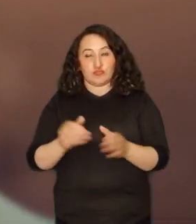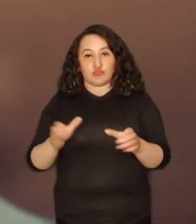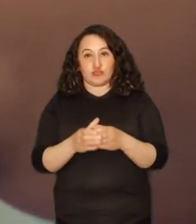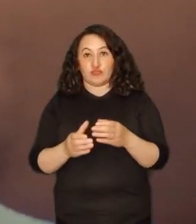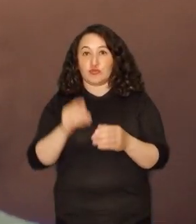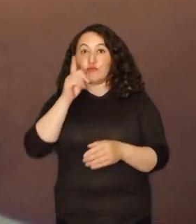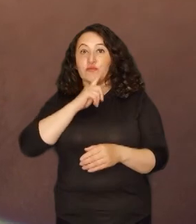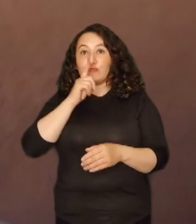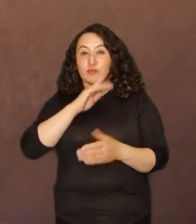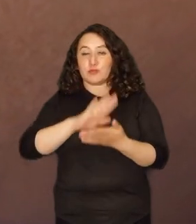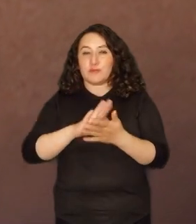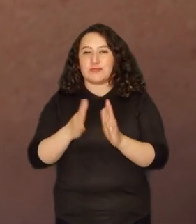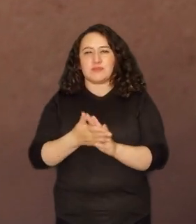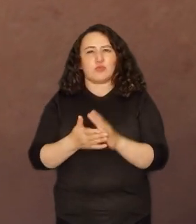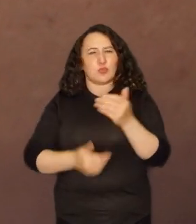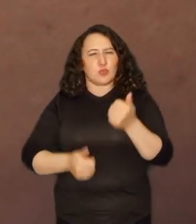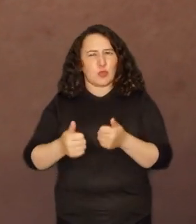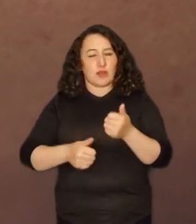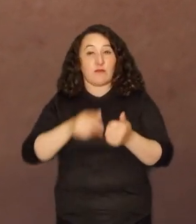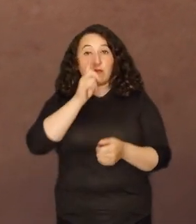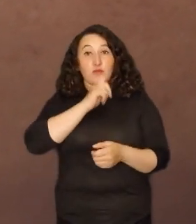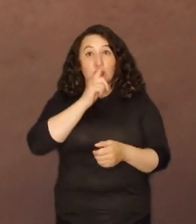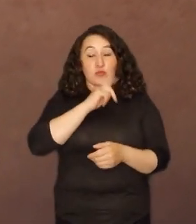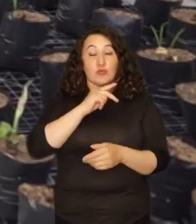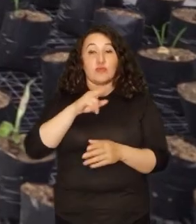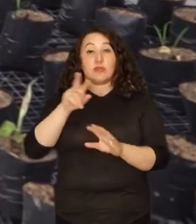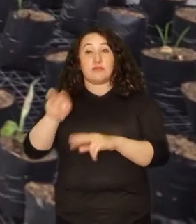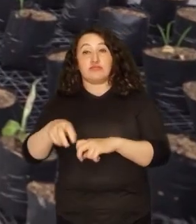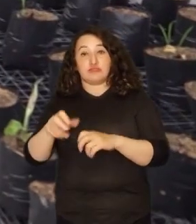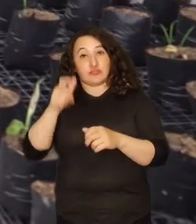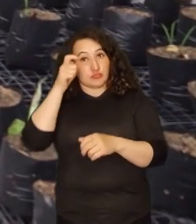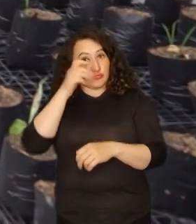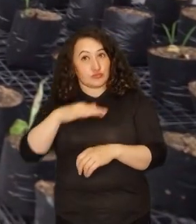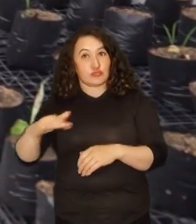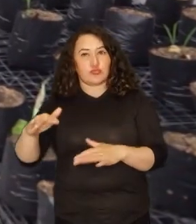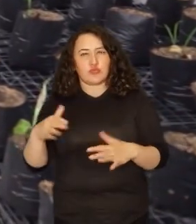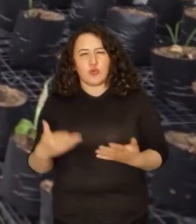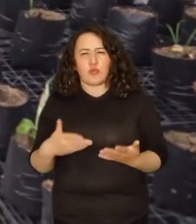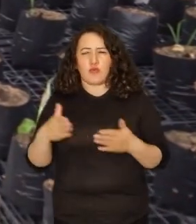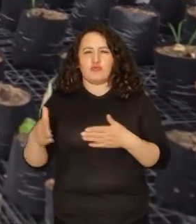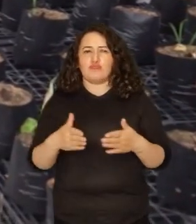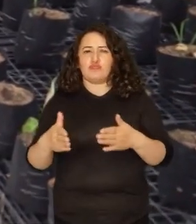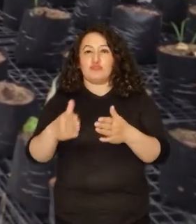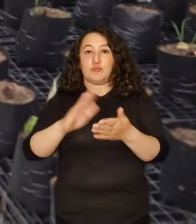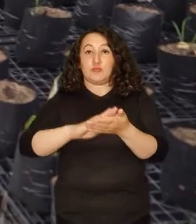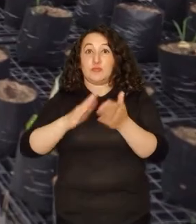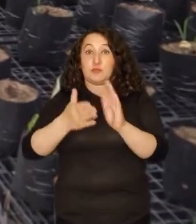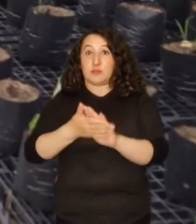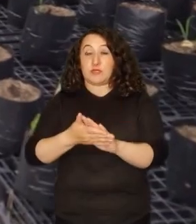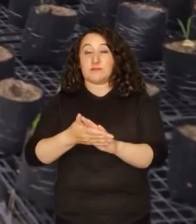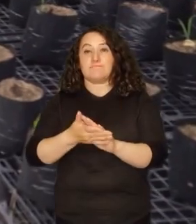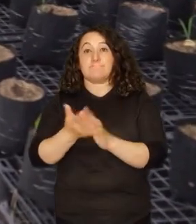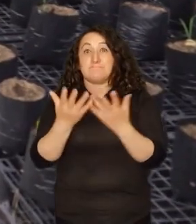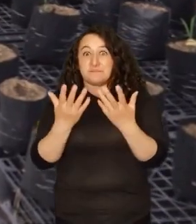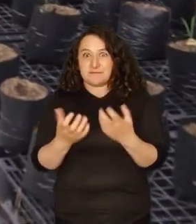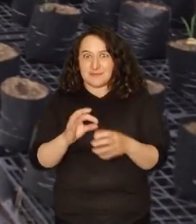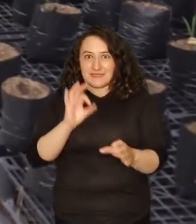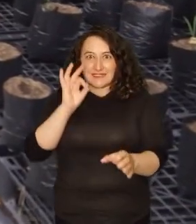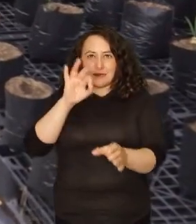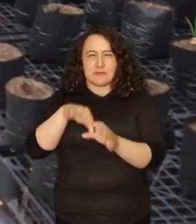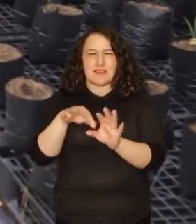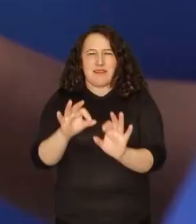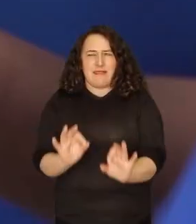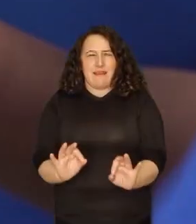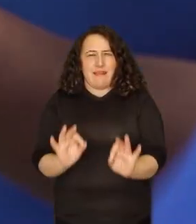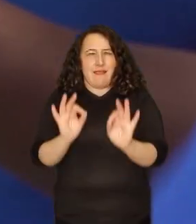Asofrupaz, una asociación frutícola y pecuaria por un camino en paz, con la expectativa de producir una semilla